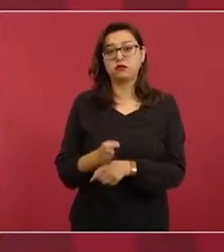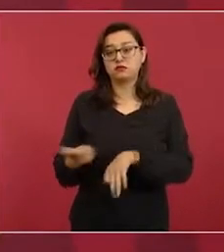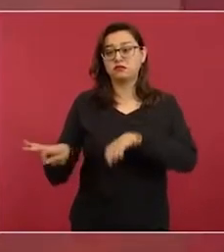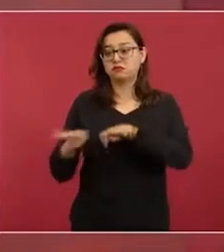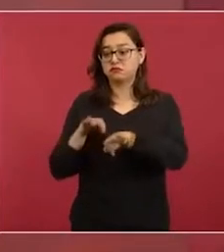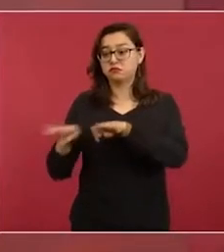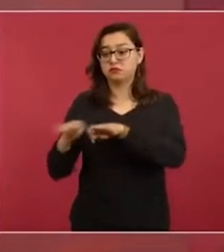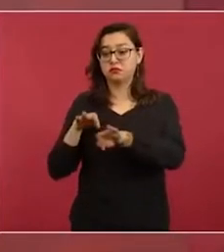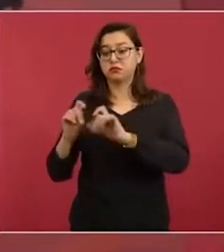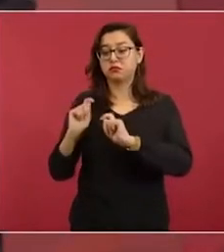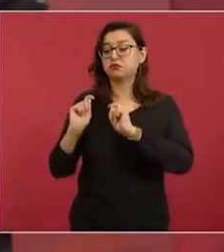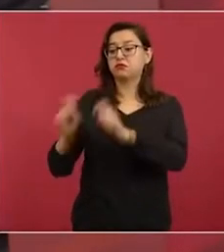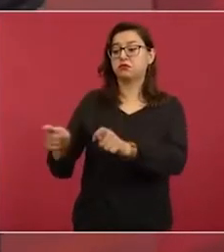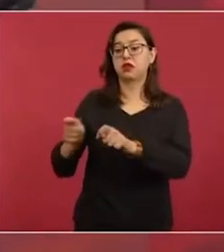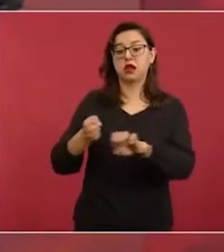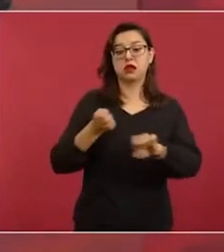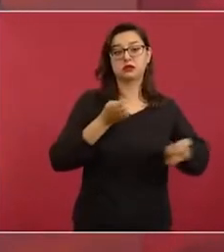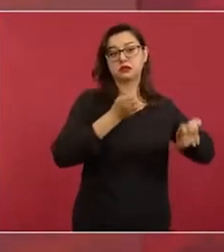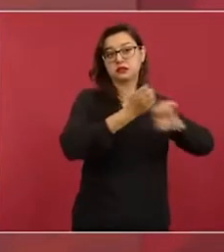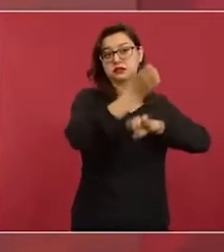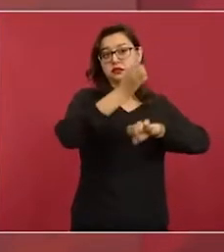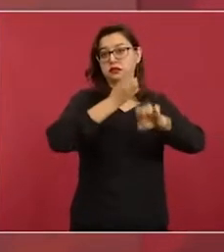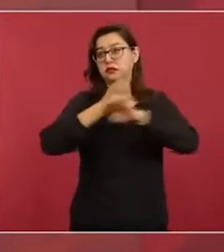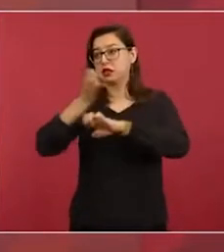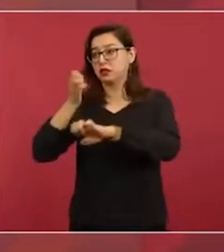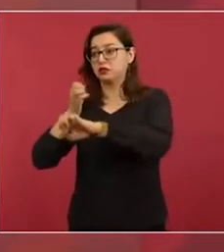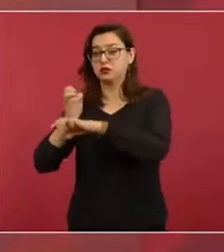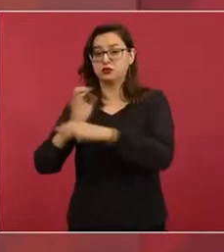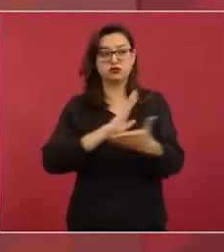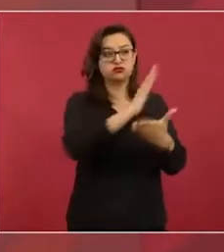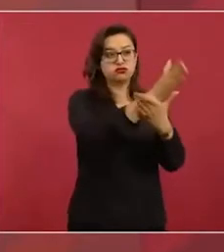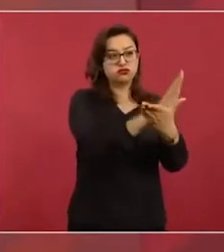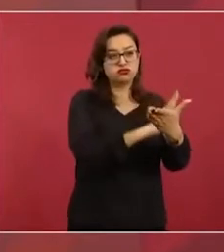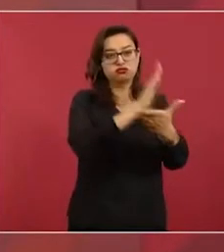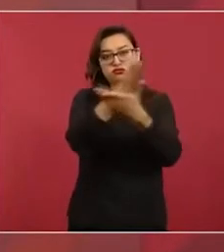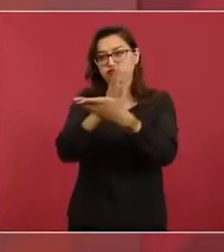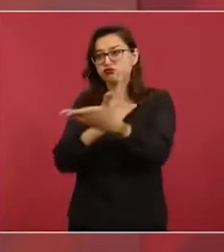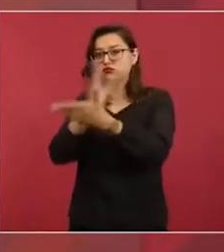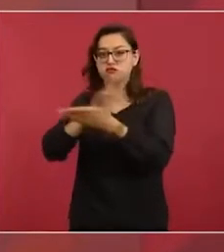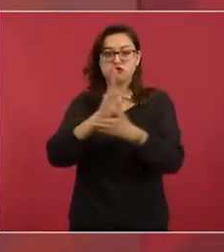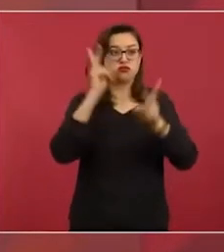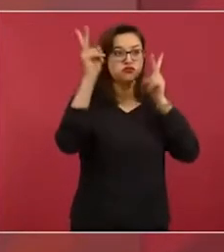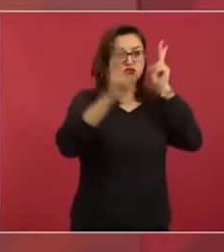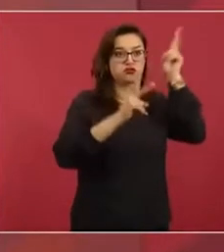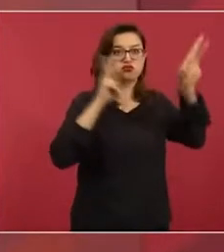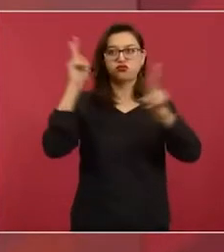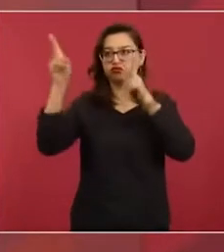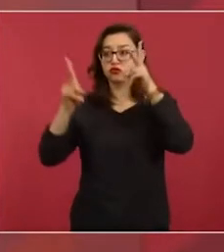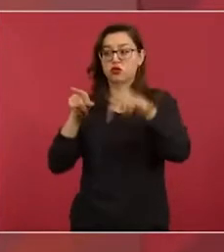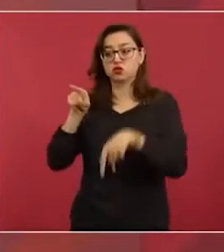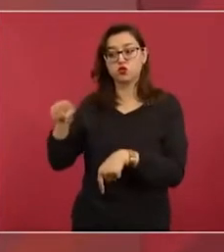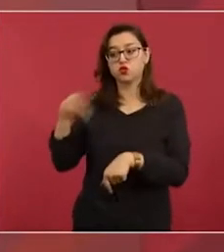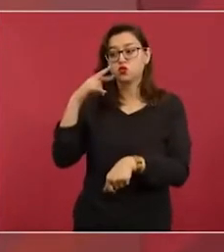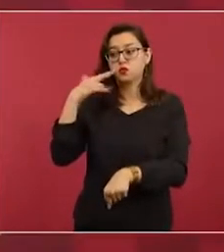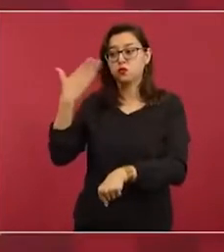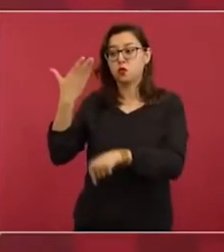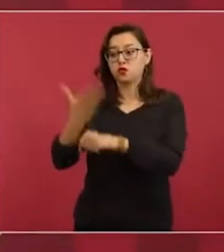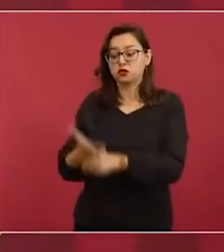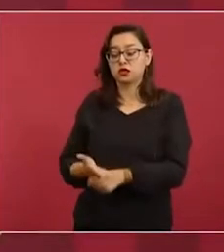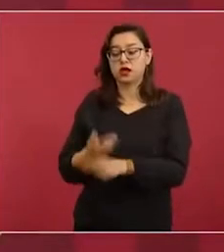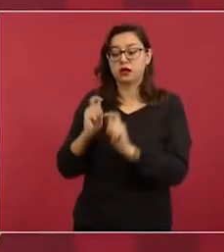los estados para cumplir con su responsabilidad, no para